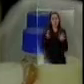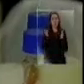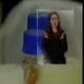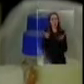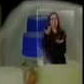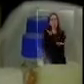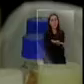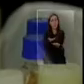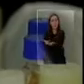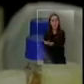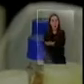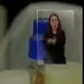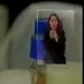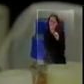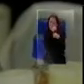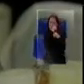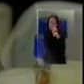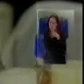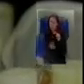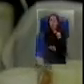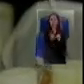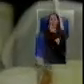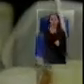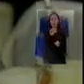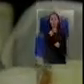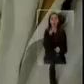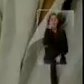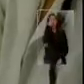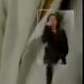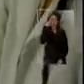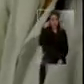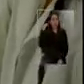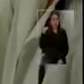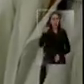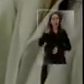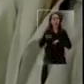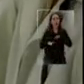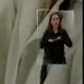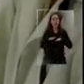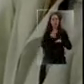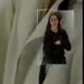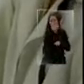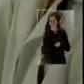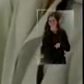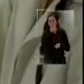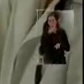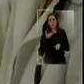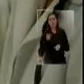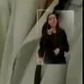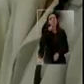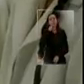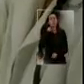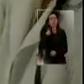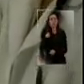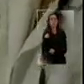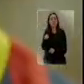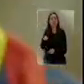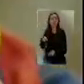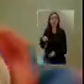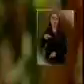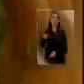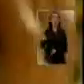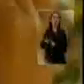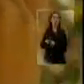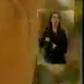Sorprendentemente, la evidencia epidemiológica ha señalado que ese Alzheimer esporádico tiene que ver con la alimentación.